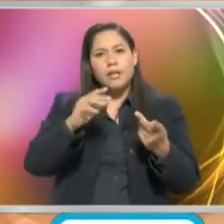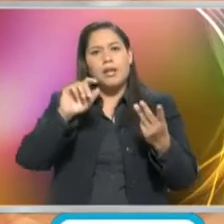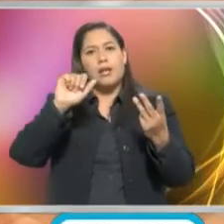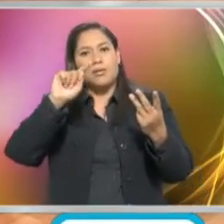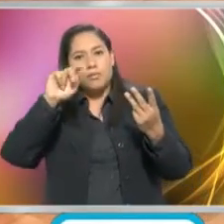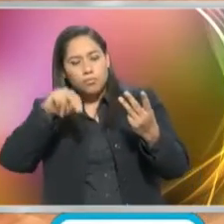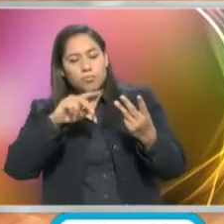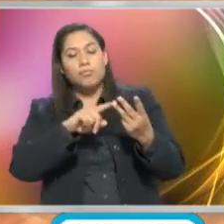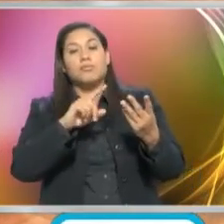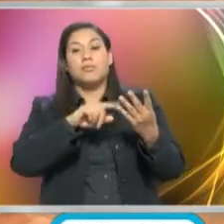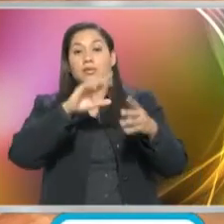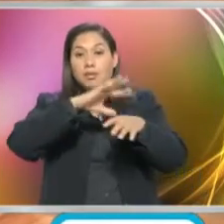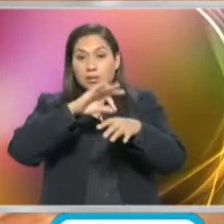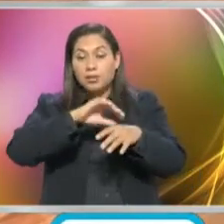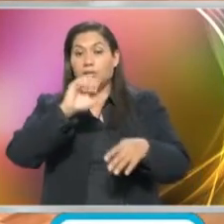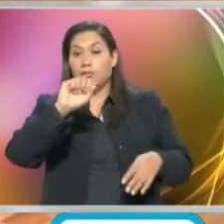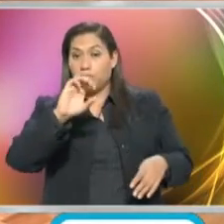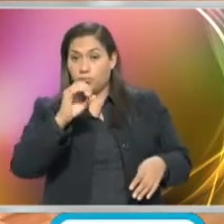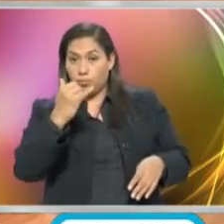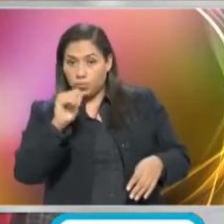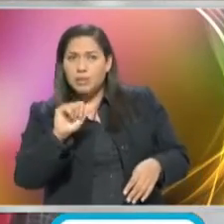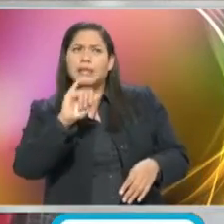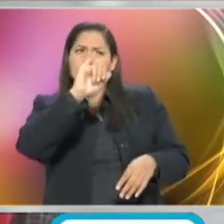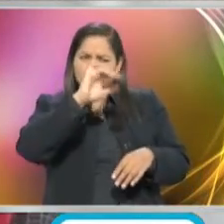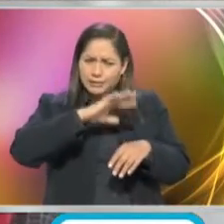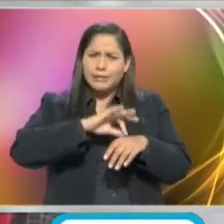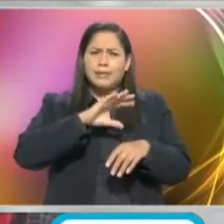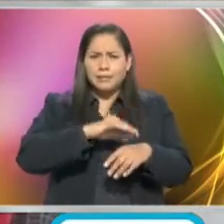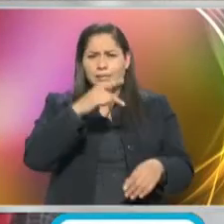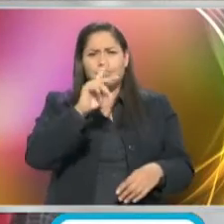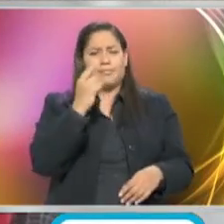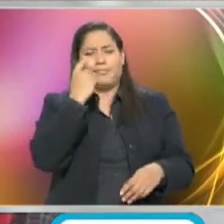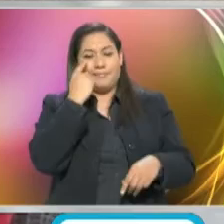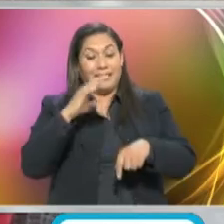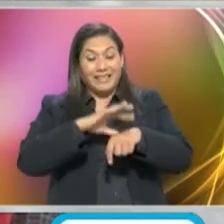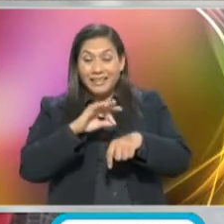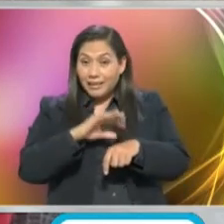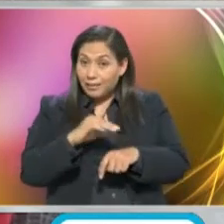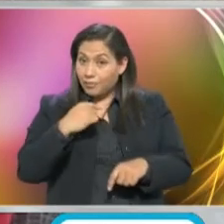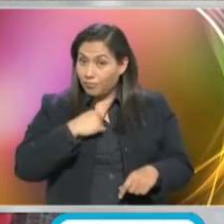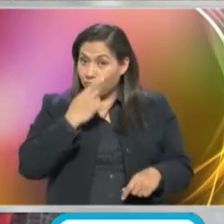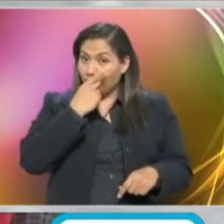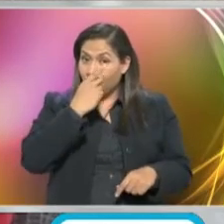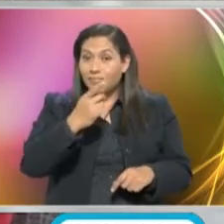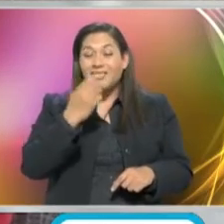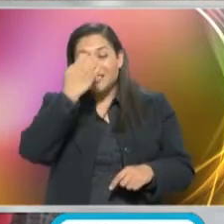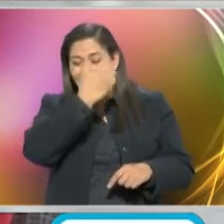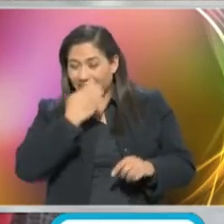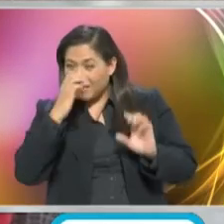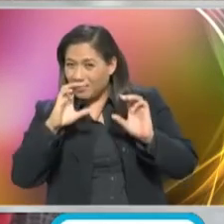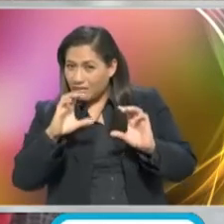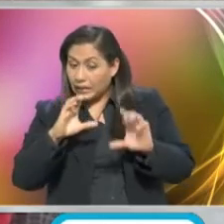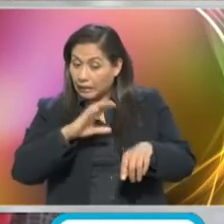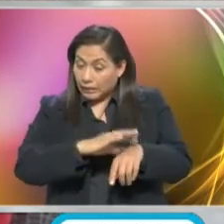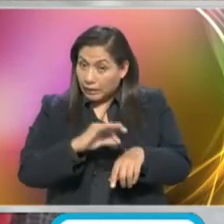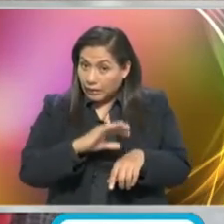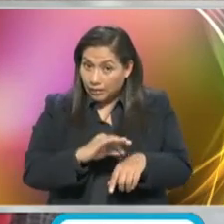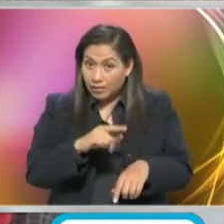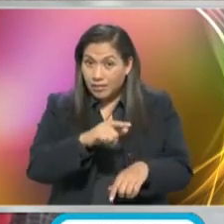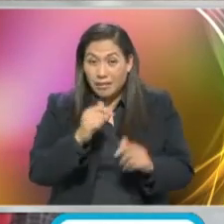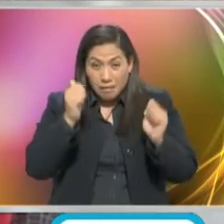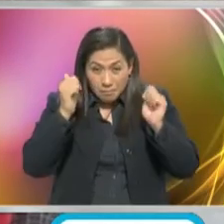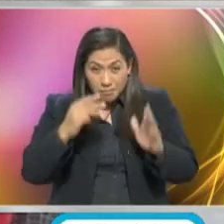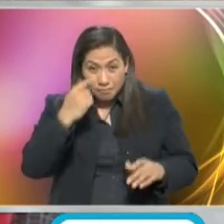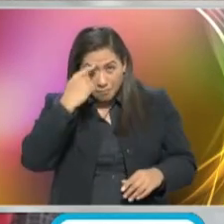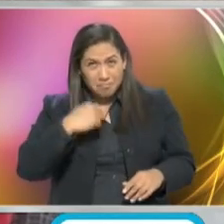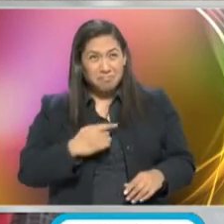atún, ¿Carne? soya. Incluso carne, pero fíjate, en la carne yo les diría que sean muy observadores si la carne es muy